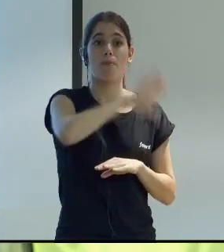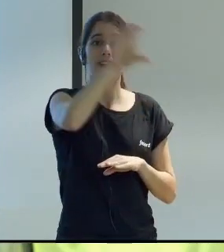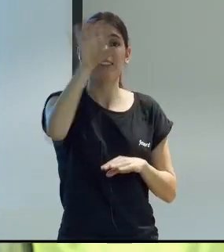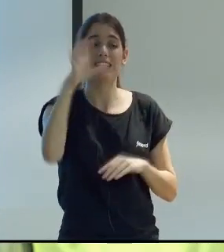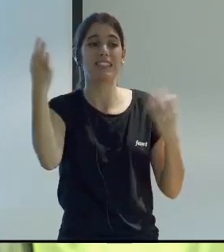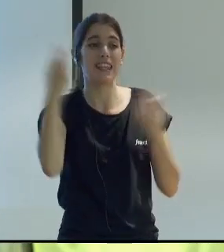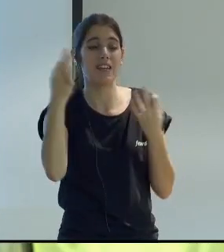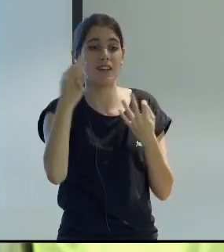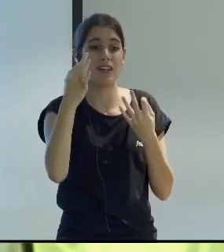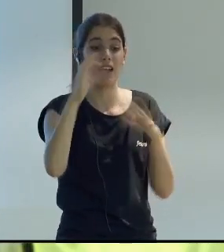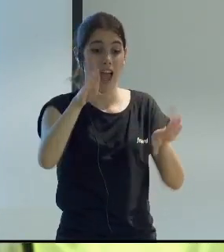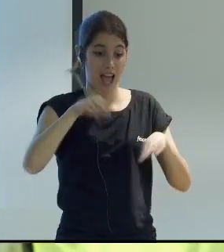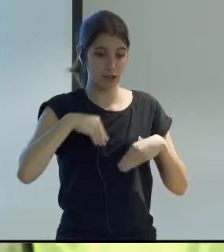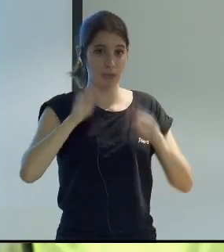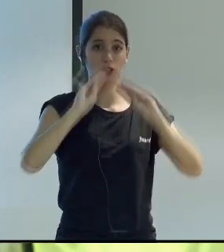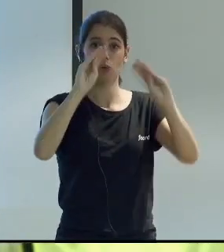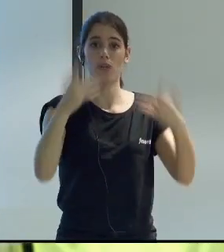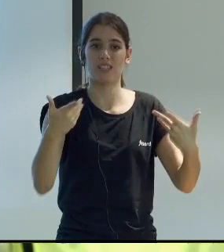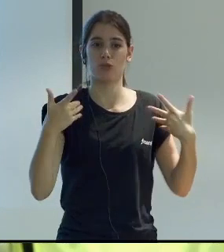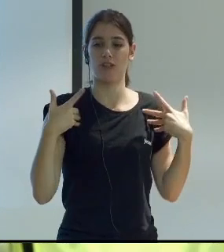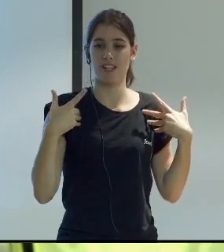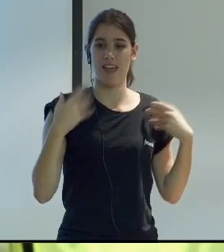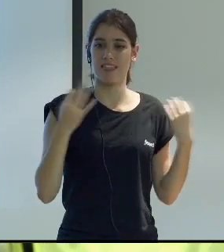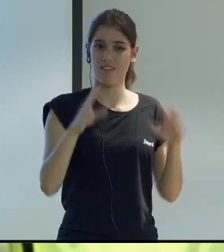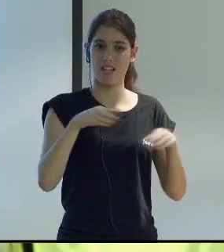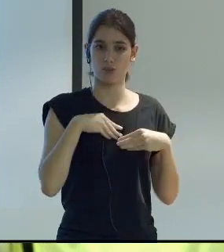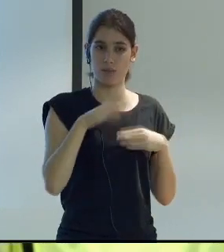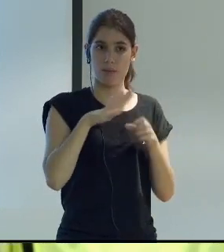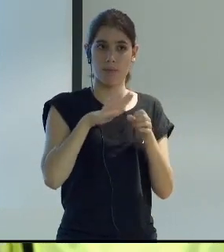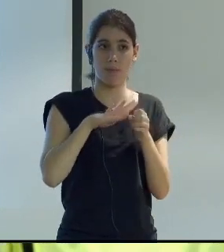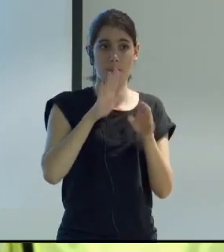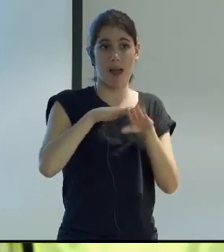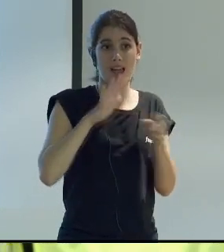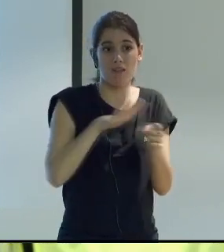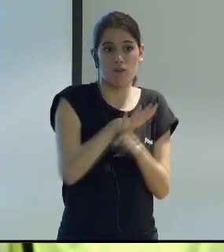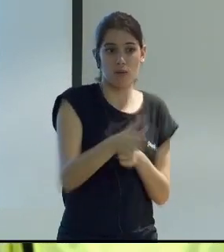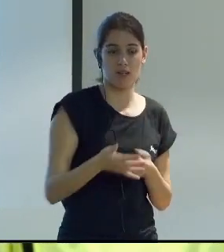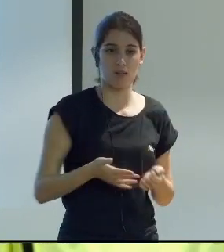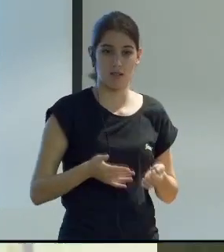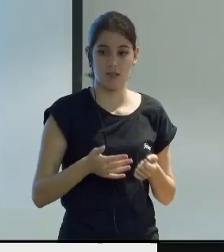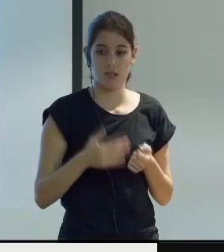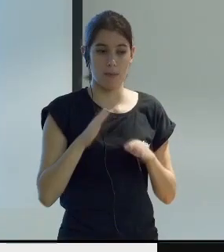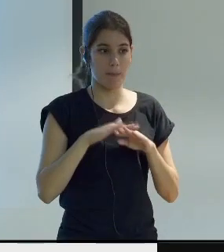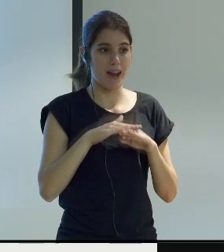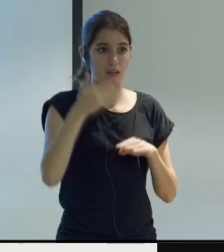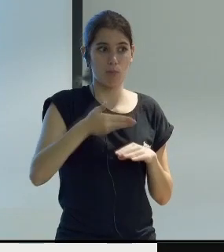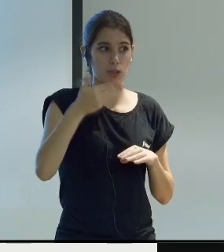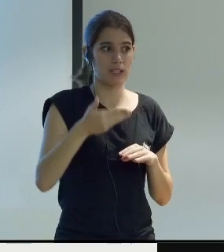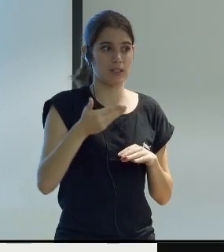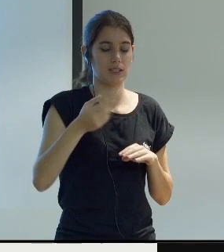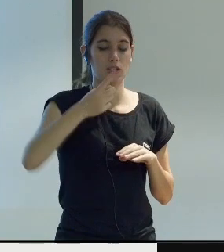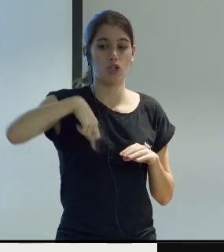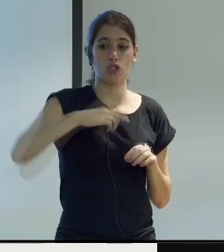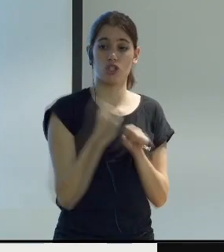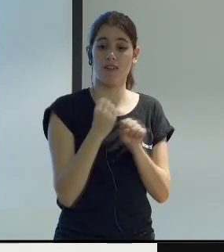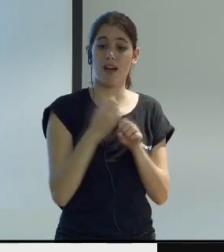deberían de asumir su responsabilidad para influir, para que importe. Trabajamos con el